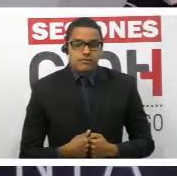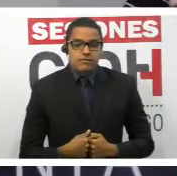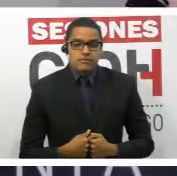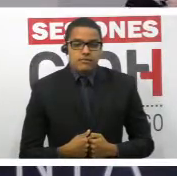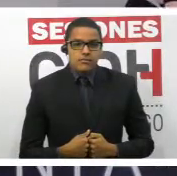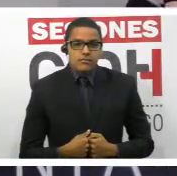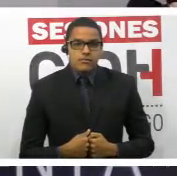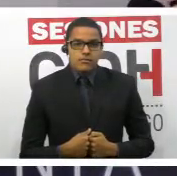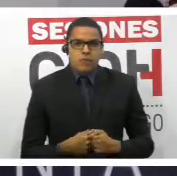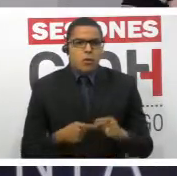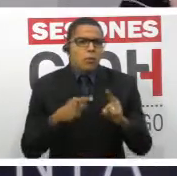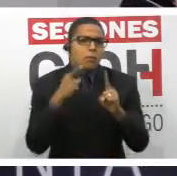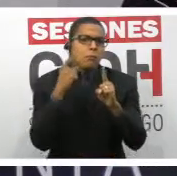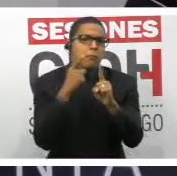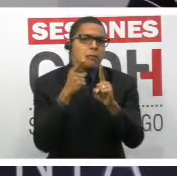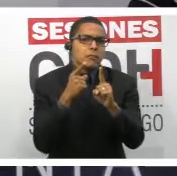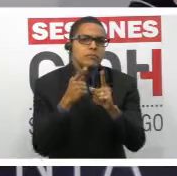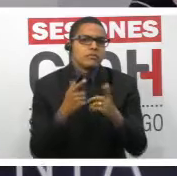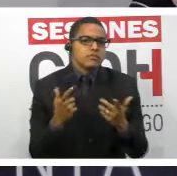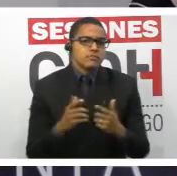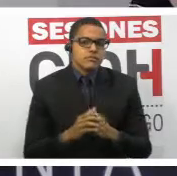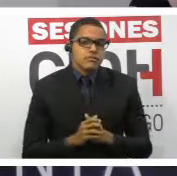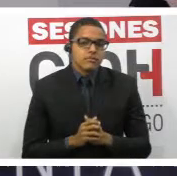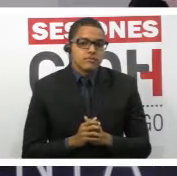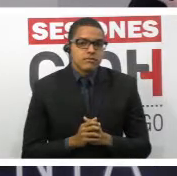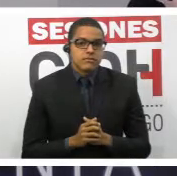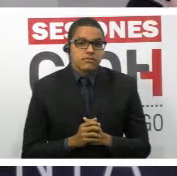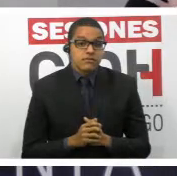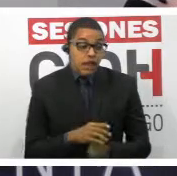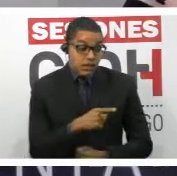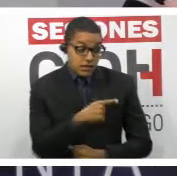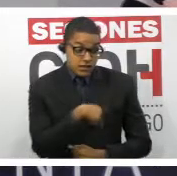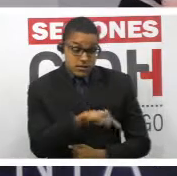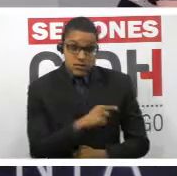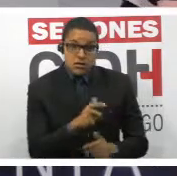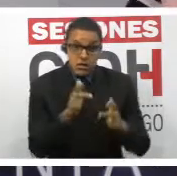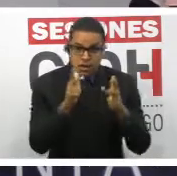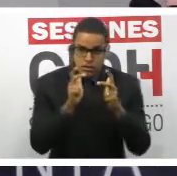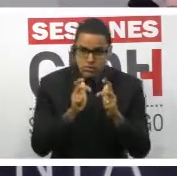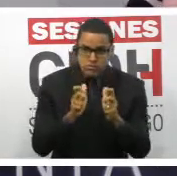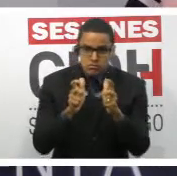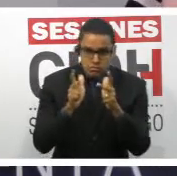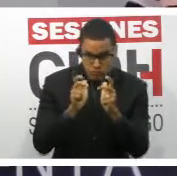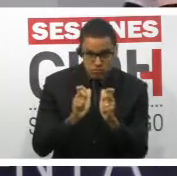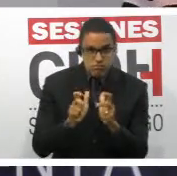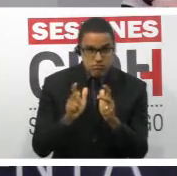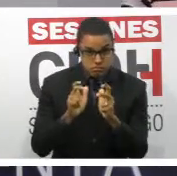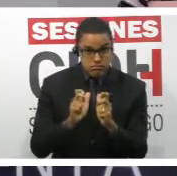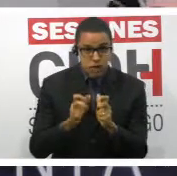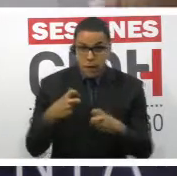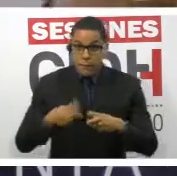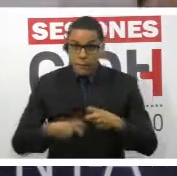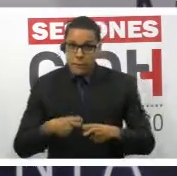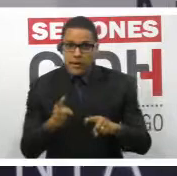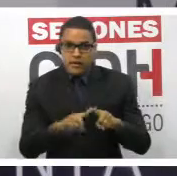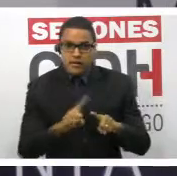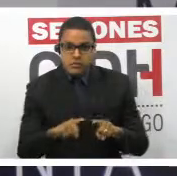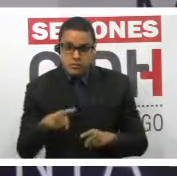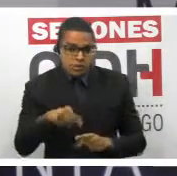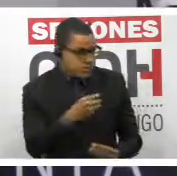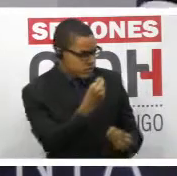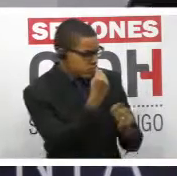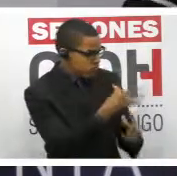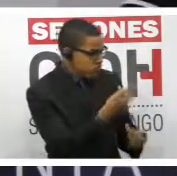yunier and highlights visibles en sistemático relación sexual a nueve de altura